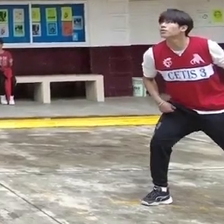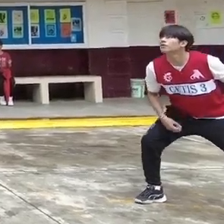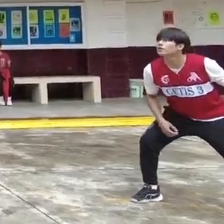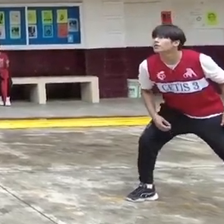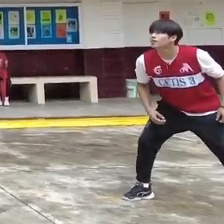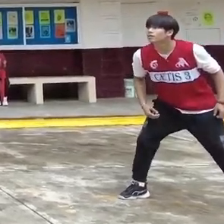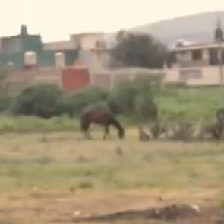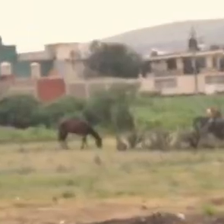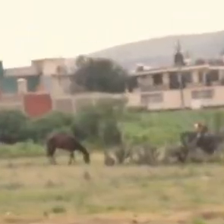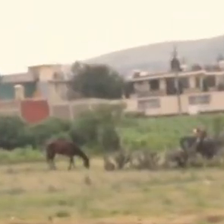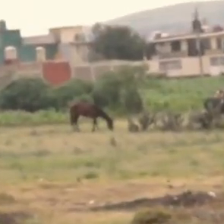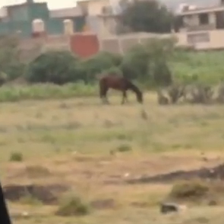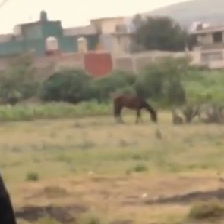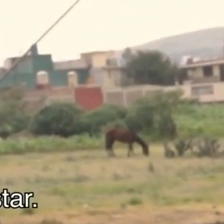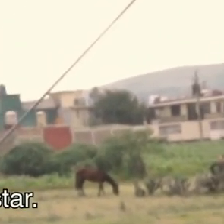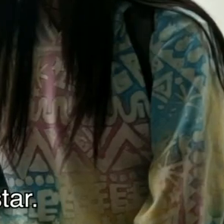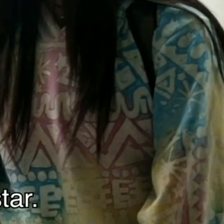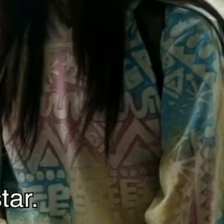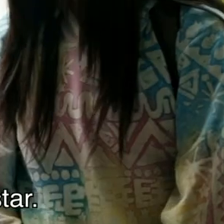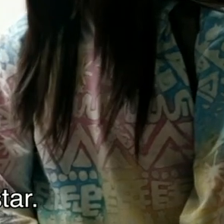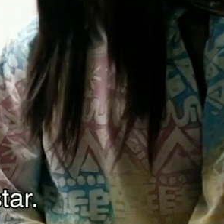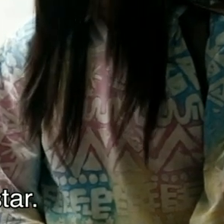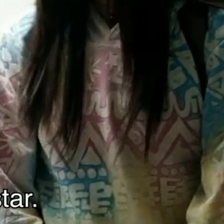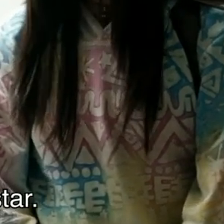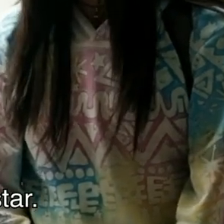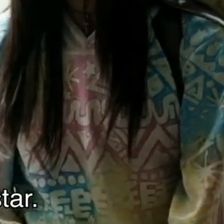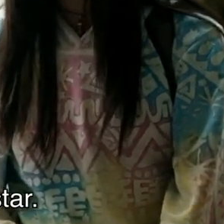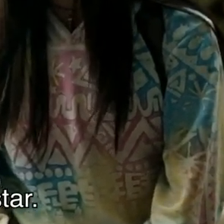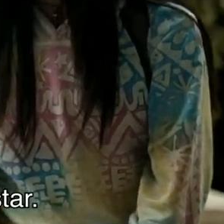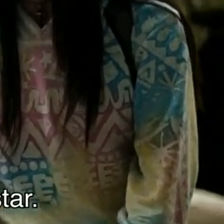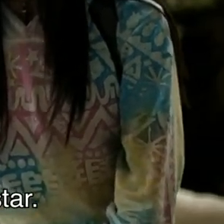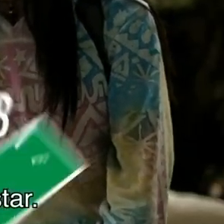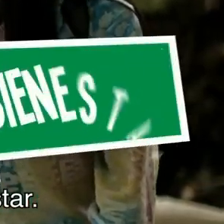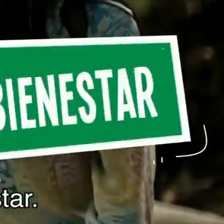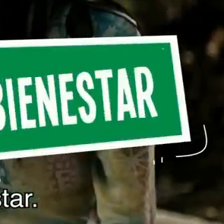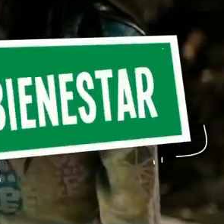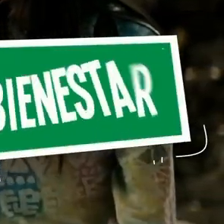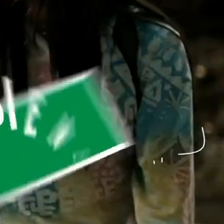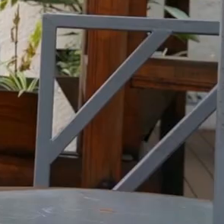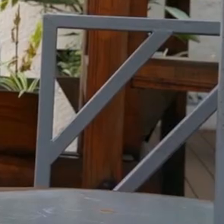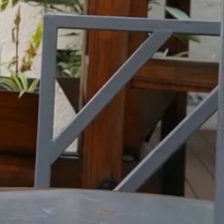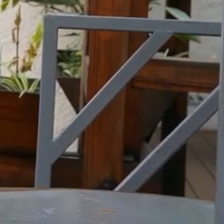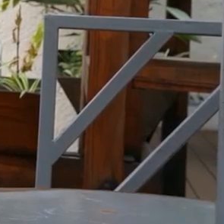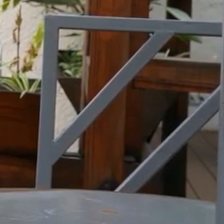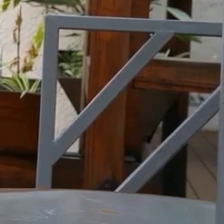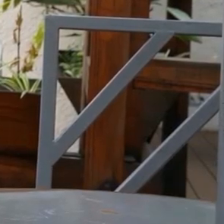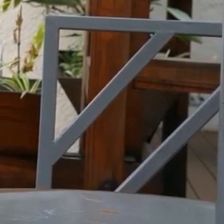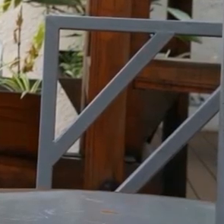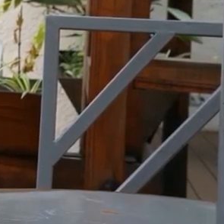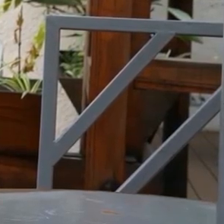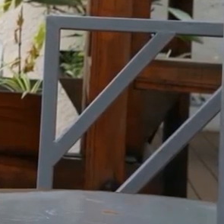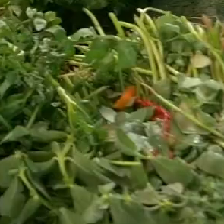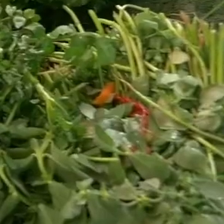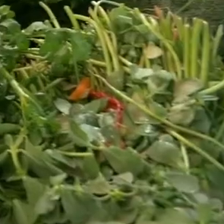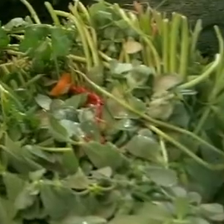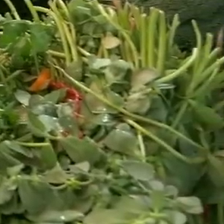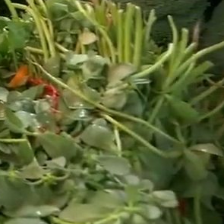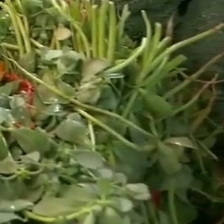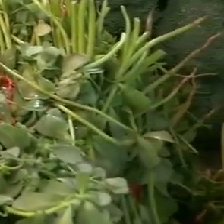alcanzar nuestro potencial físico y mental y nos permite vivir en equilibrio y con bienestar. Por